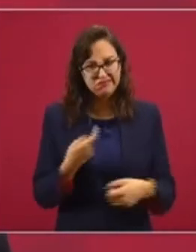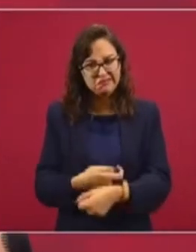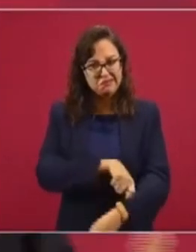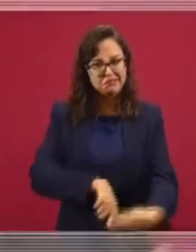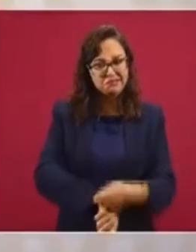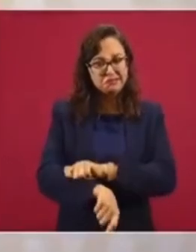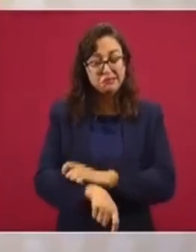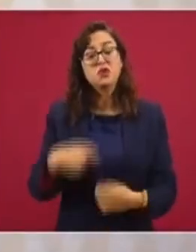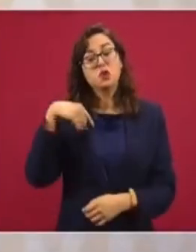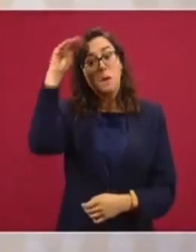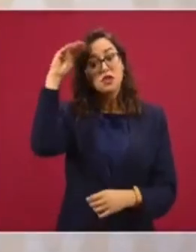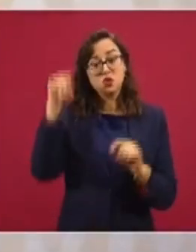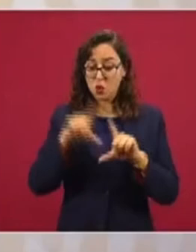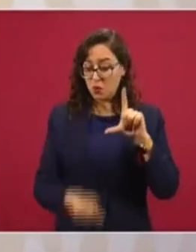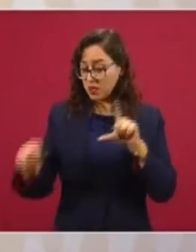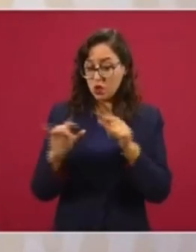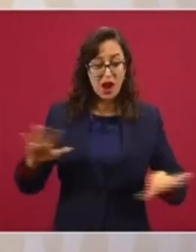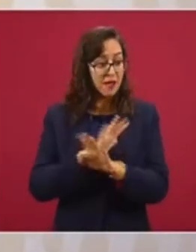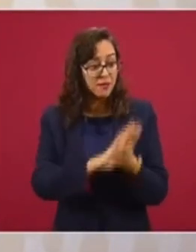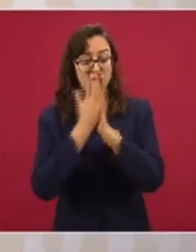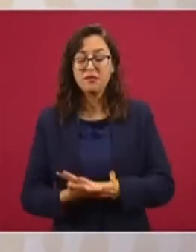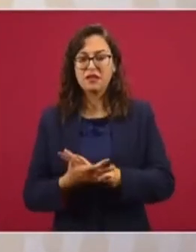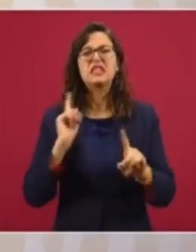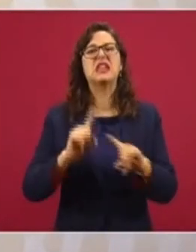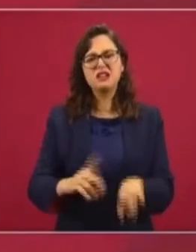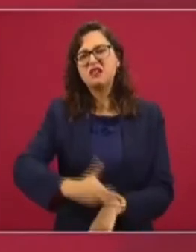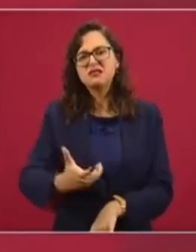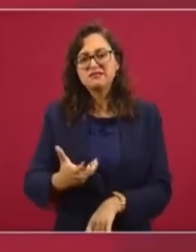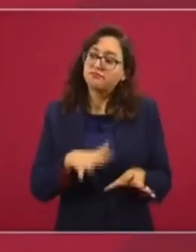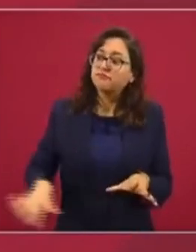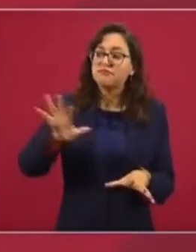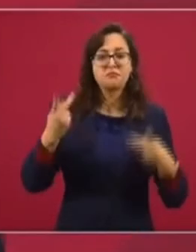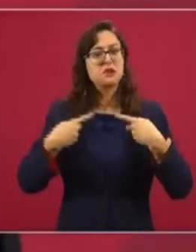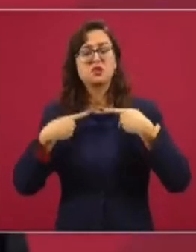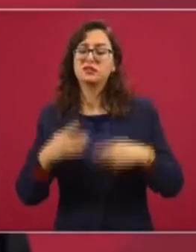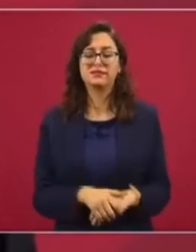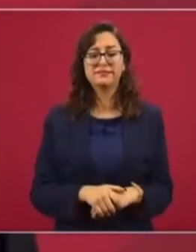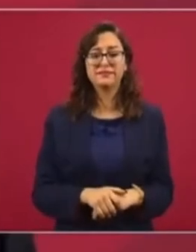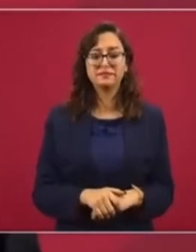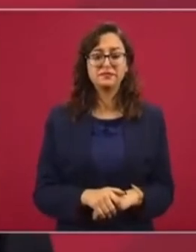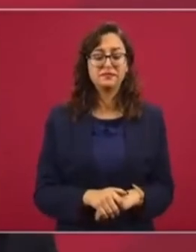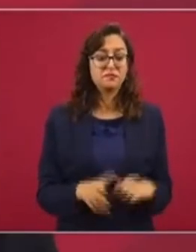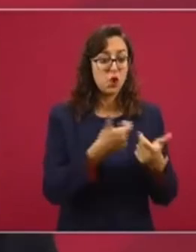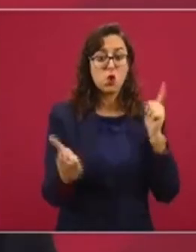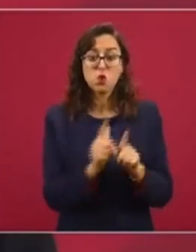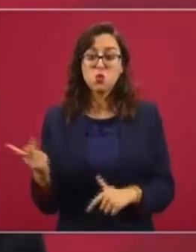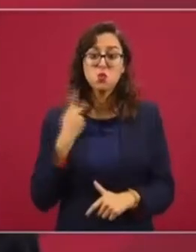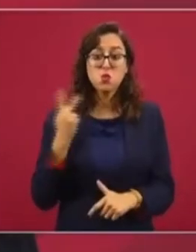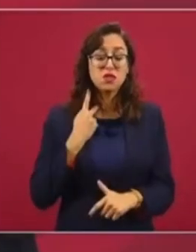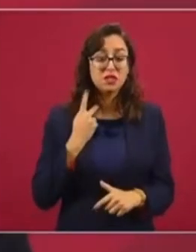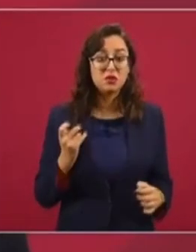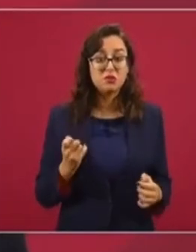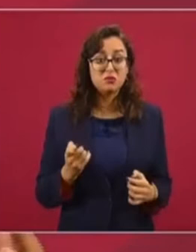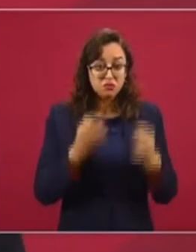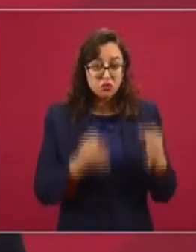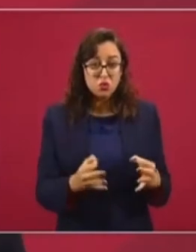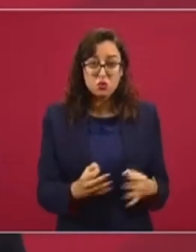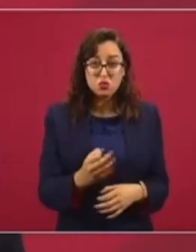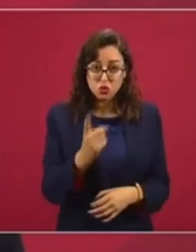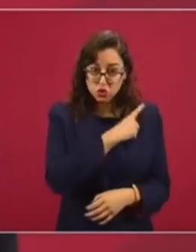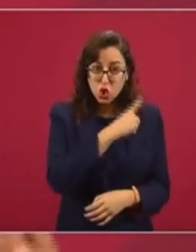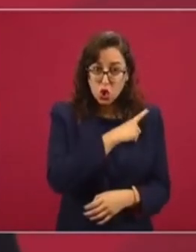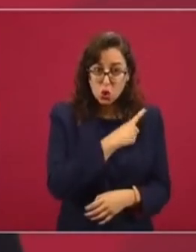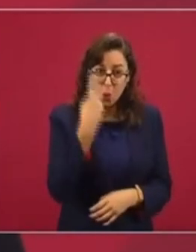porque la formación de méxico tiene que ver con ciudades no hay ningún partido que queda solo